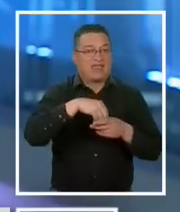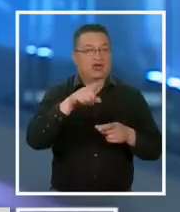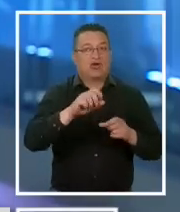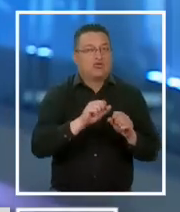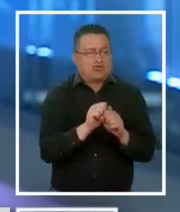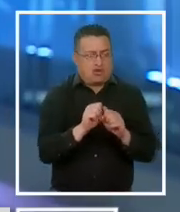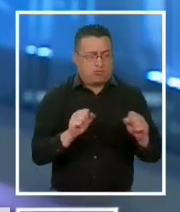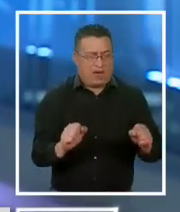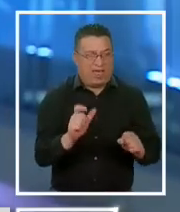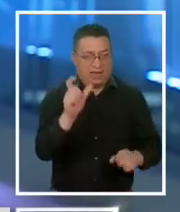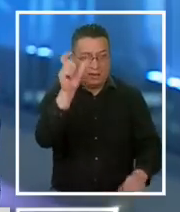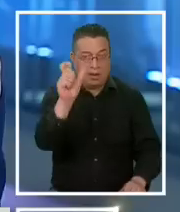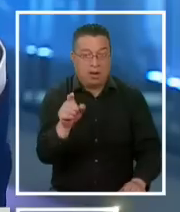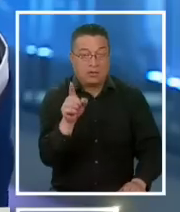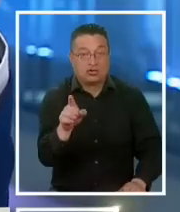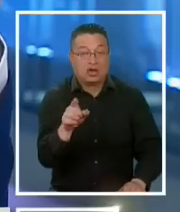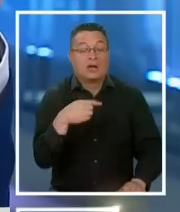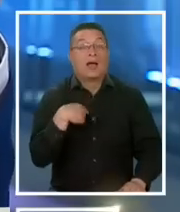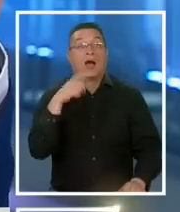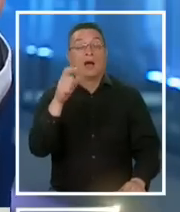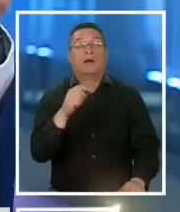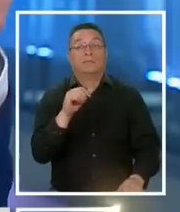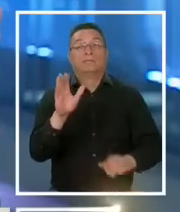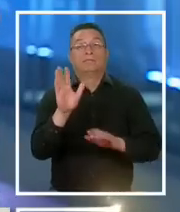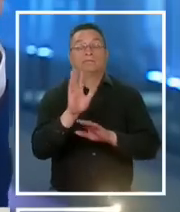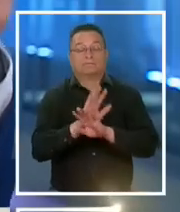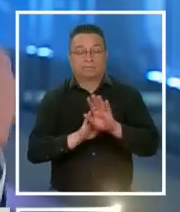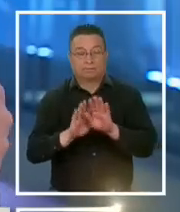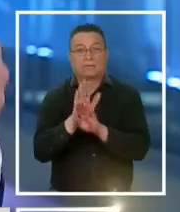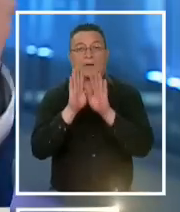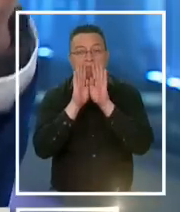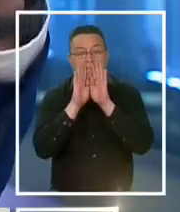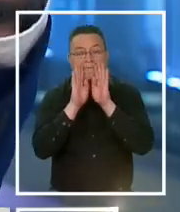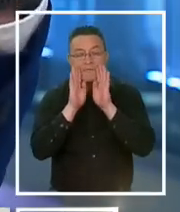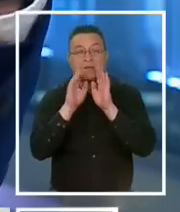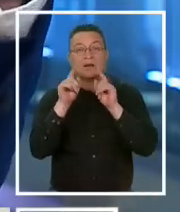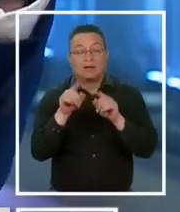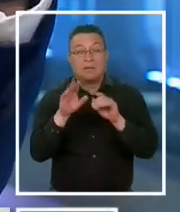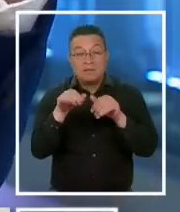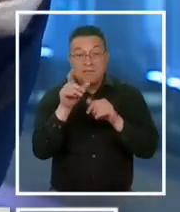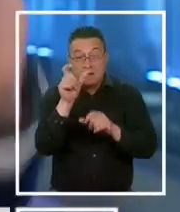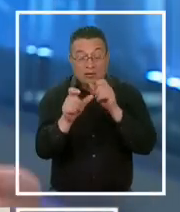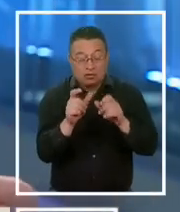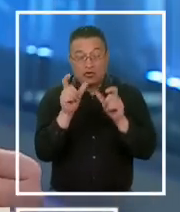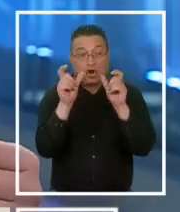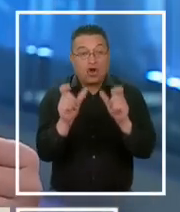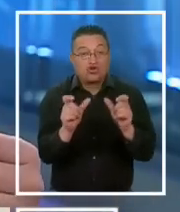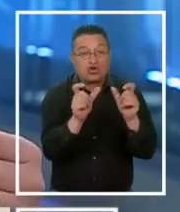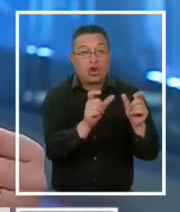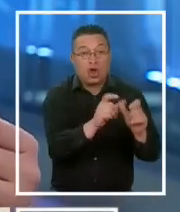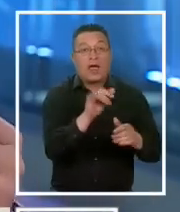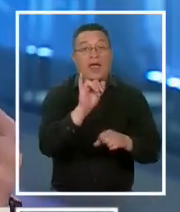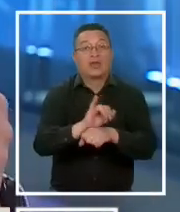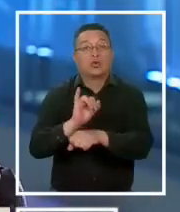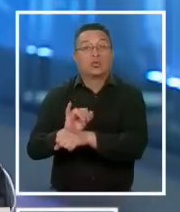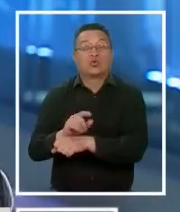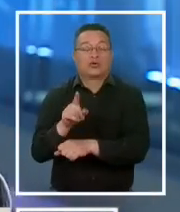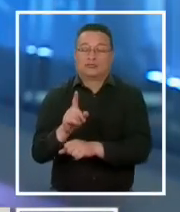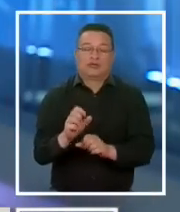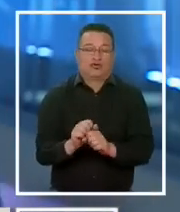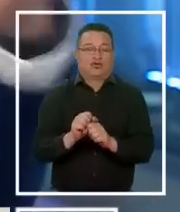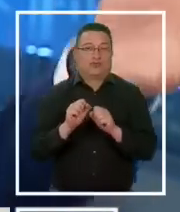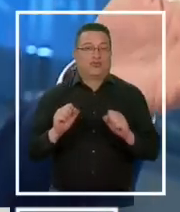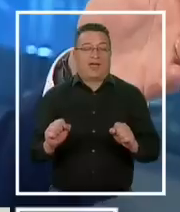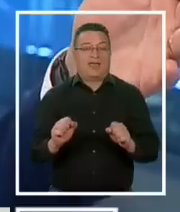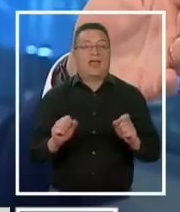la aquella persona que esté que esté velando por la por la probidad asumimos sea la misma persona que controla jurídicamente Una institución si usted lo va